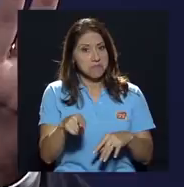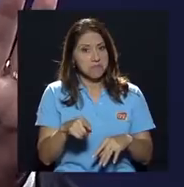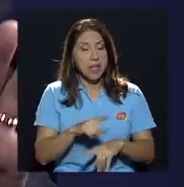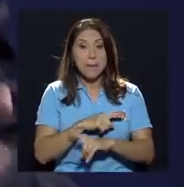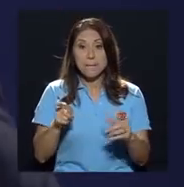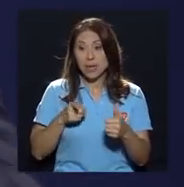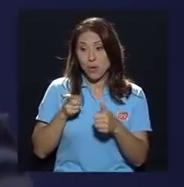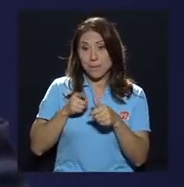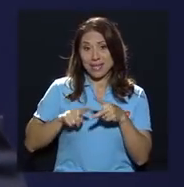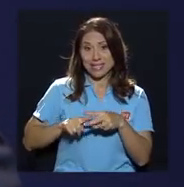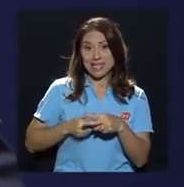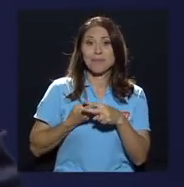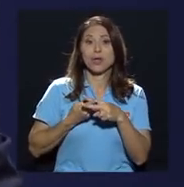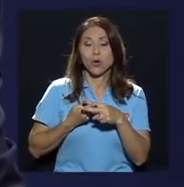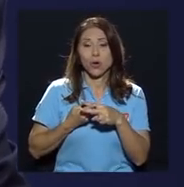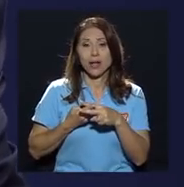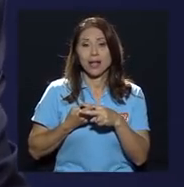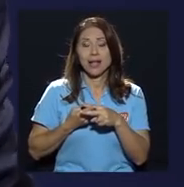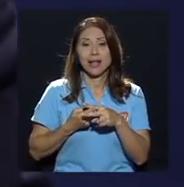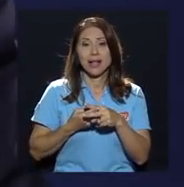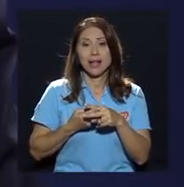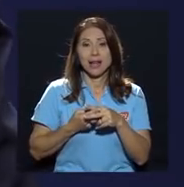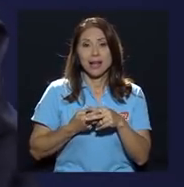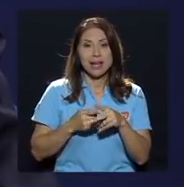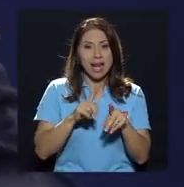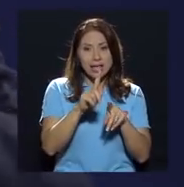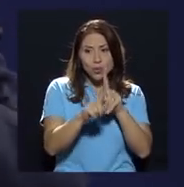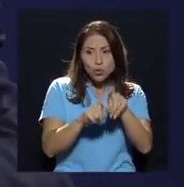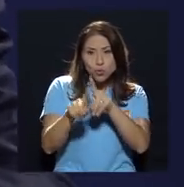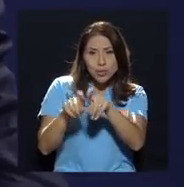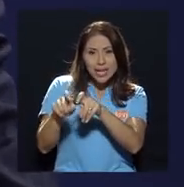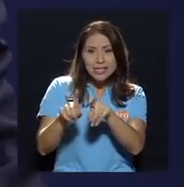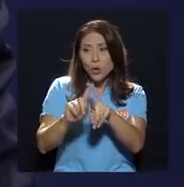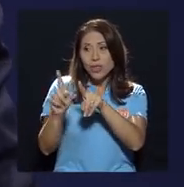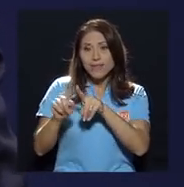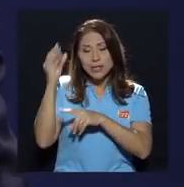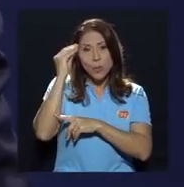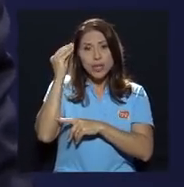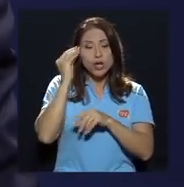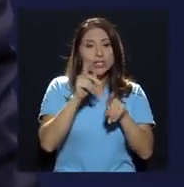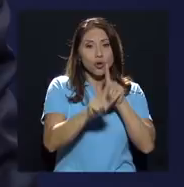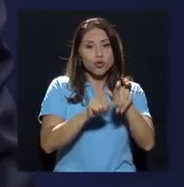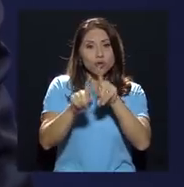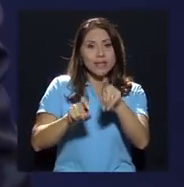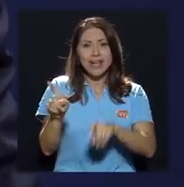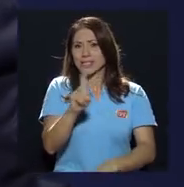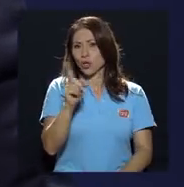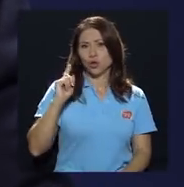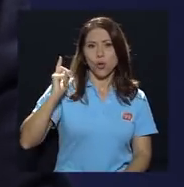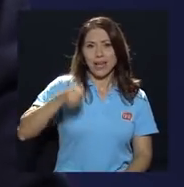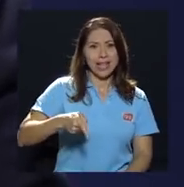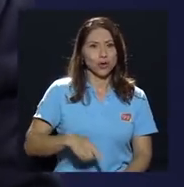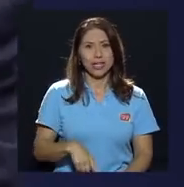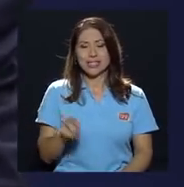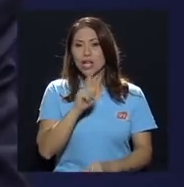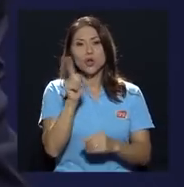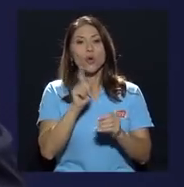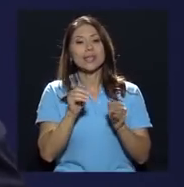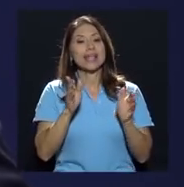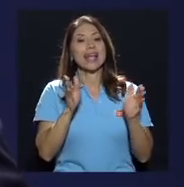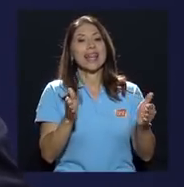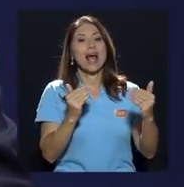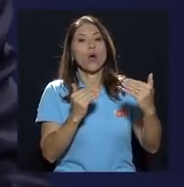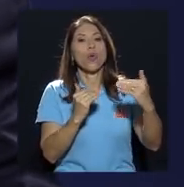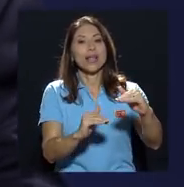hasta ahí pero al principio las consultas las opiniones consultivas no son obligatorias no están en la